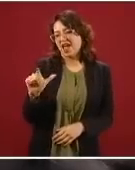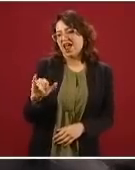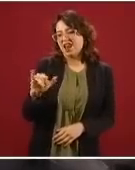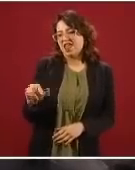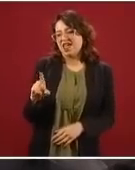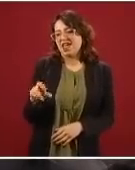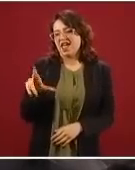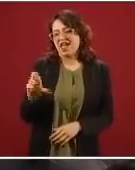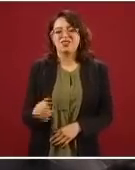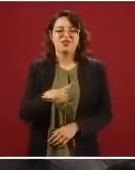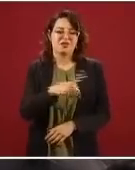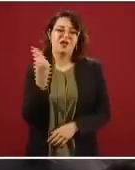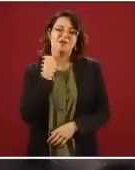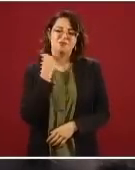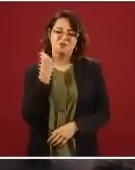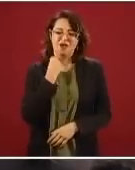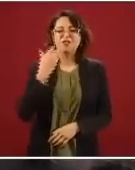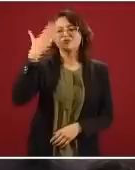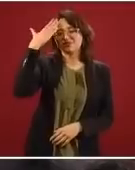los abogados,